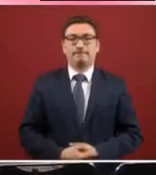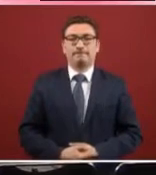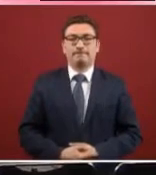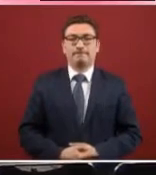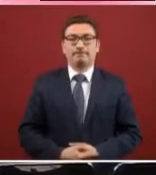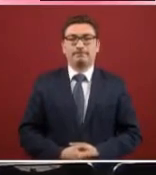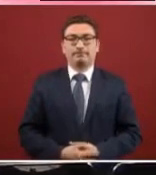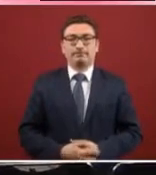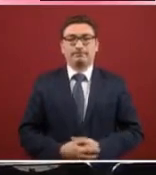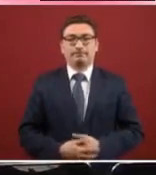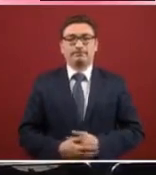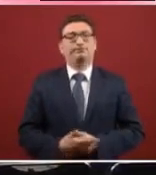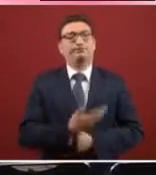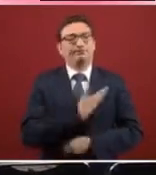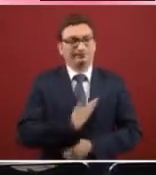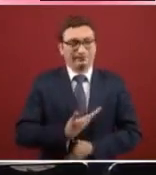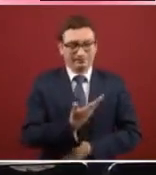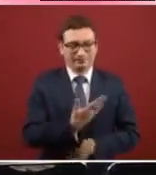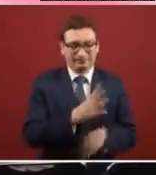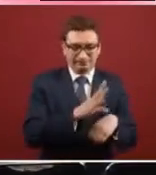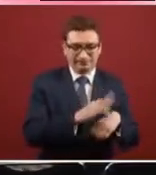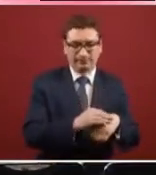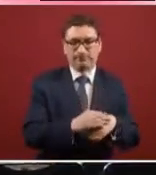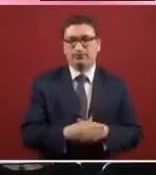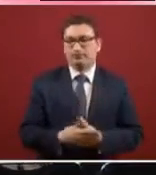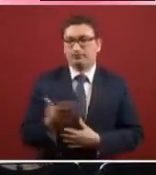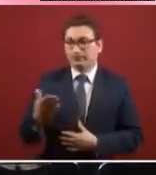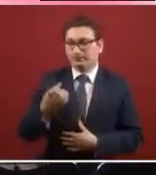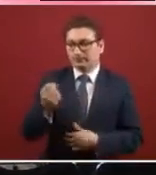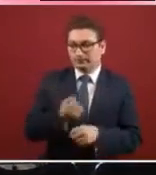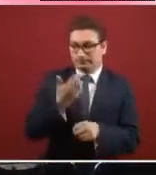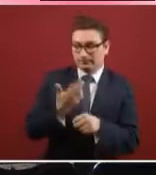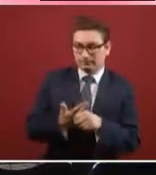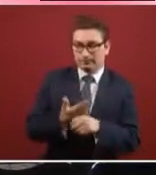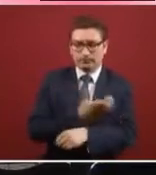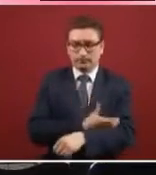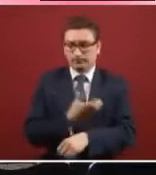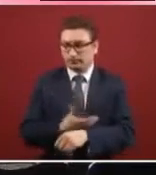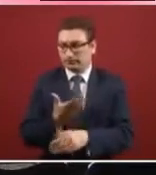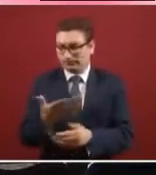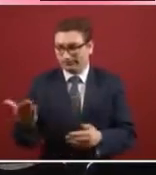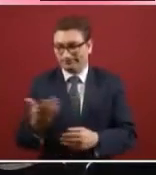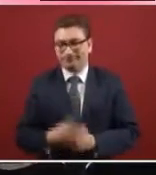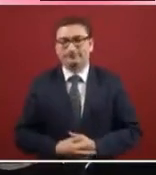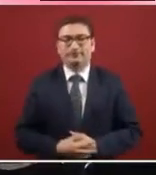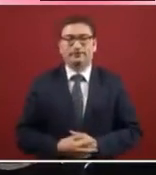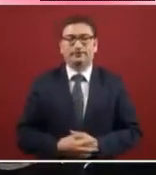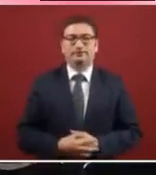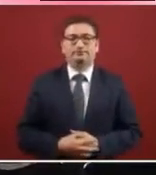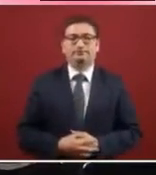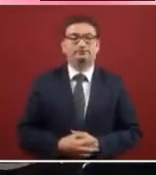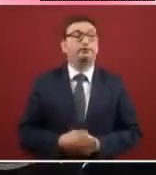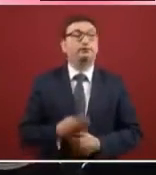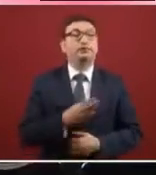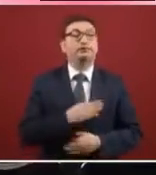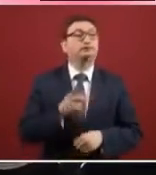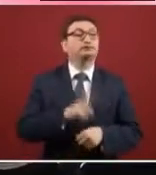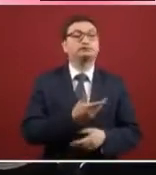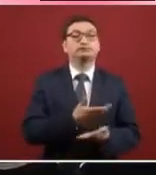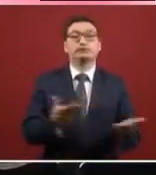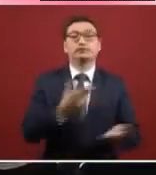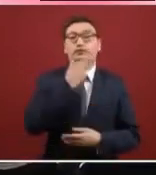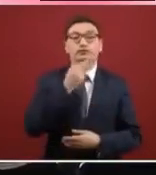Con su permiso, señor presidente, señor secretario, compañeras, compañeros. Muy buenos días a todas y a